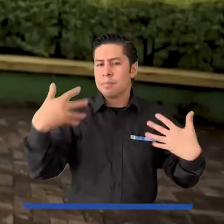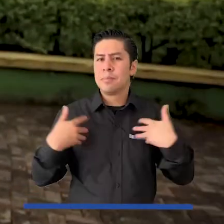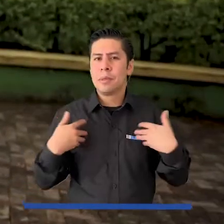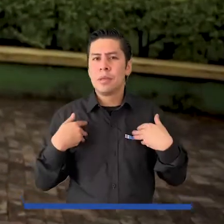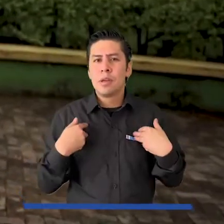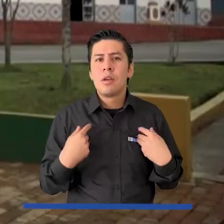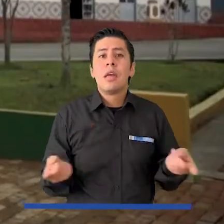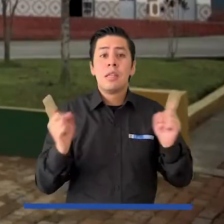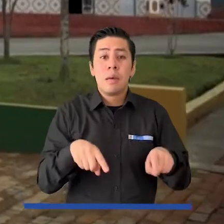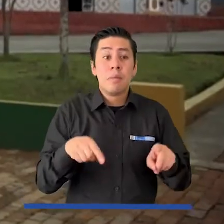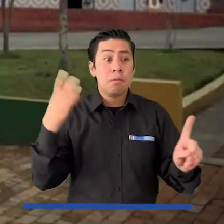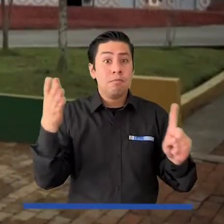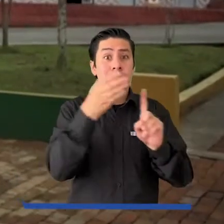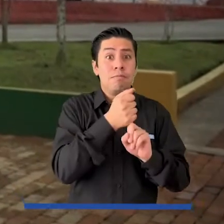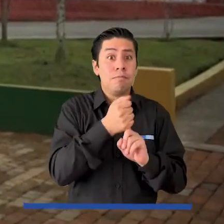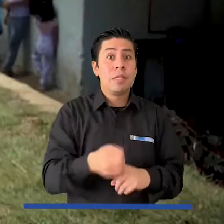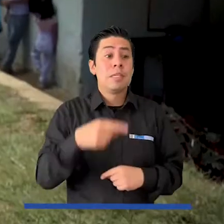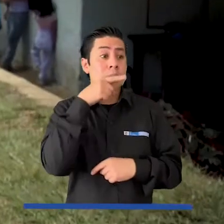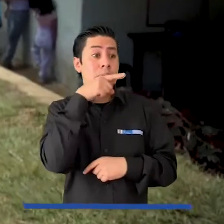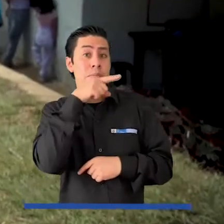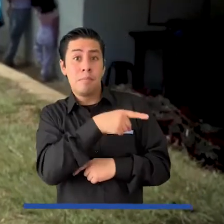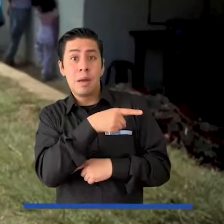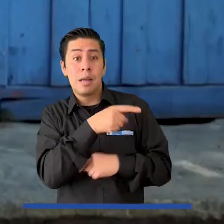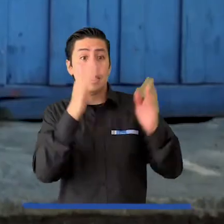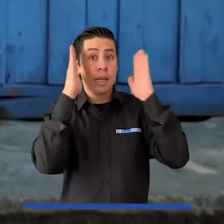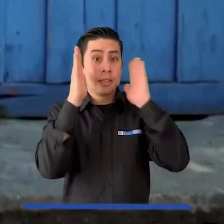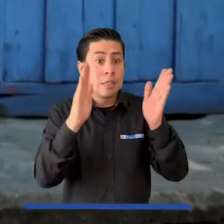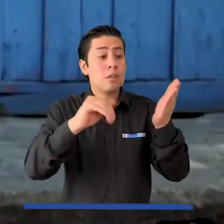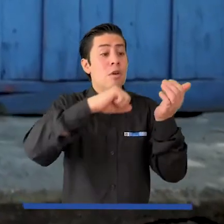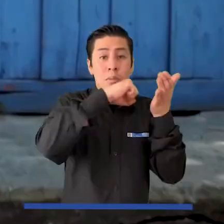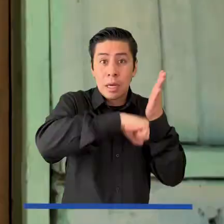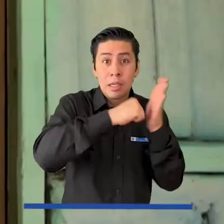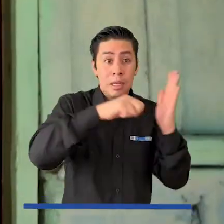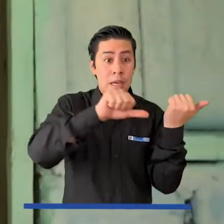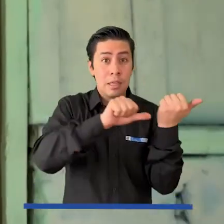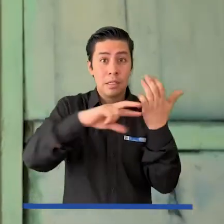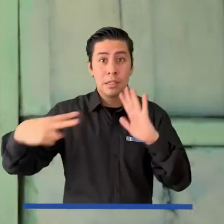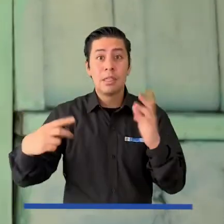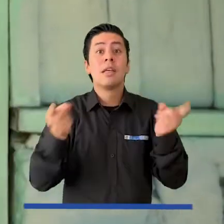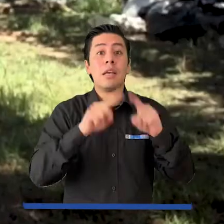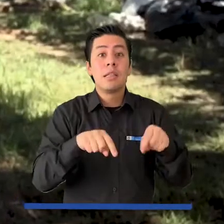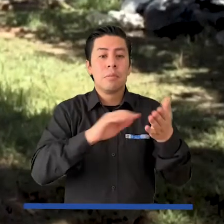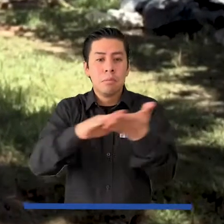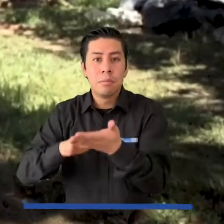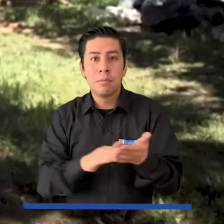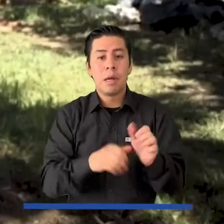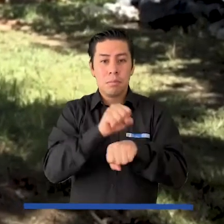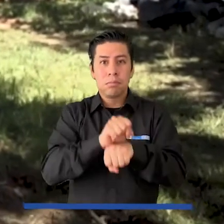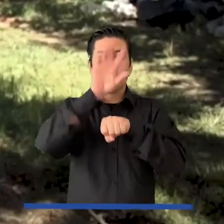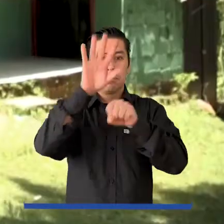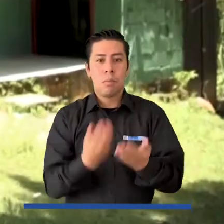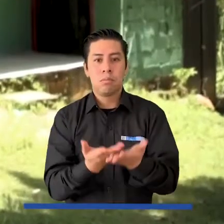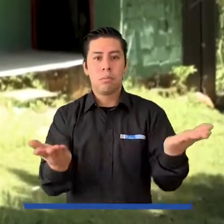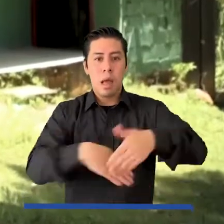las víctimas, así como en los principales logros del gobierno en materia de atención, asistencia y reparación. El mapa fue entregado